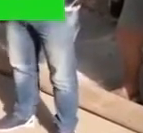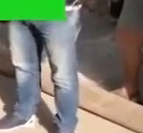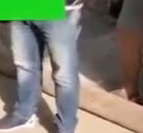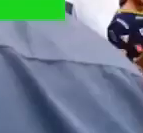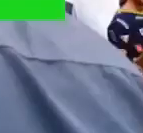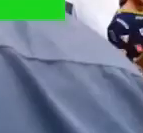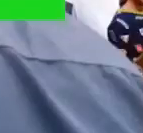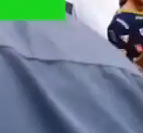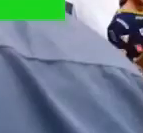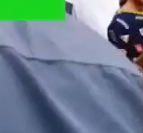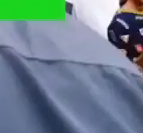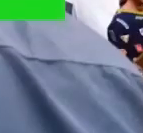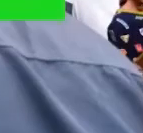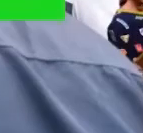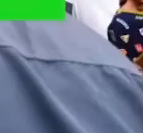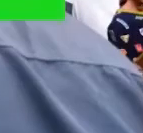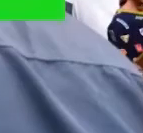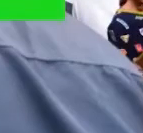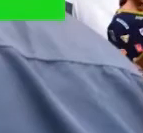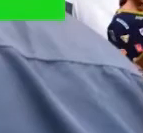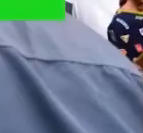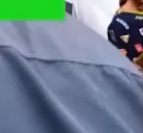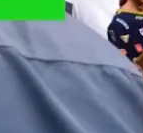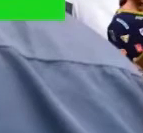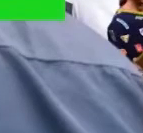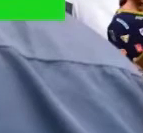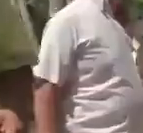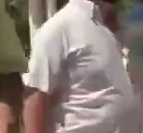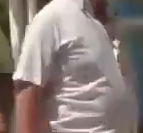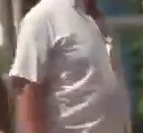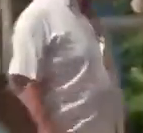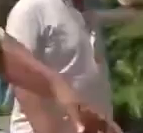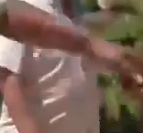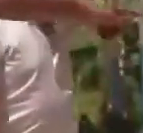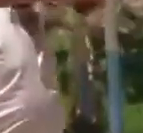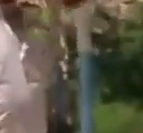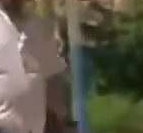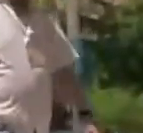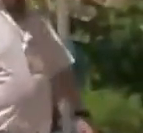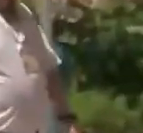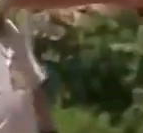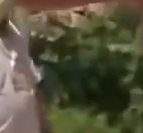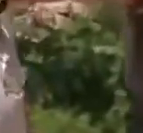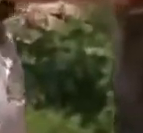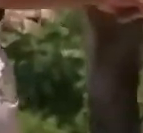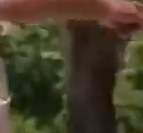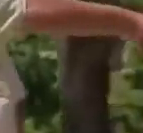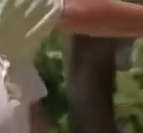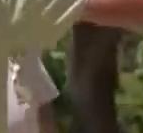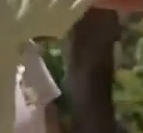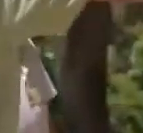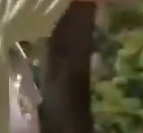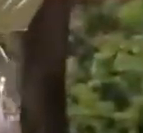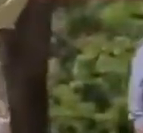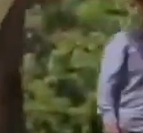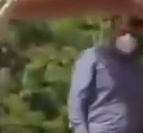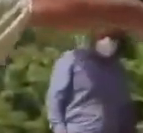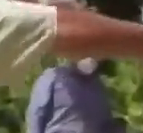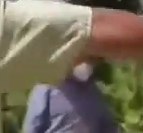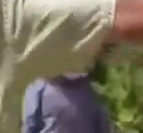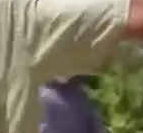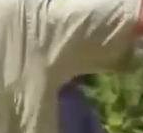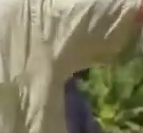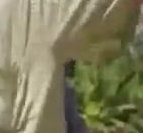saldo positivo de 17.000 millones de pesos, recursos que serán invertidos en la recuperación de la malla vial e inversión social de la